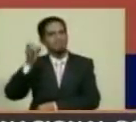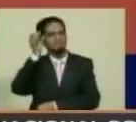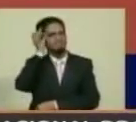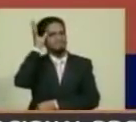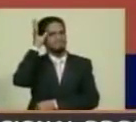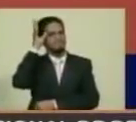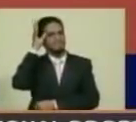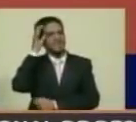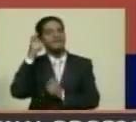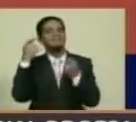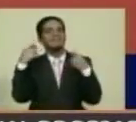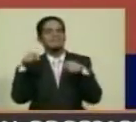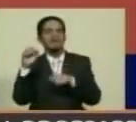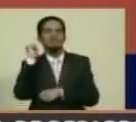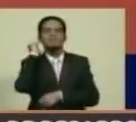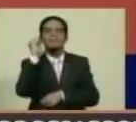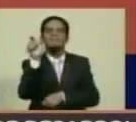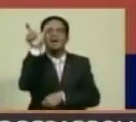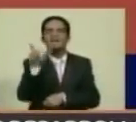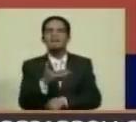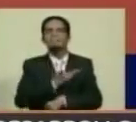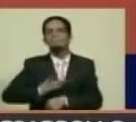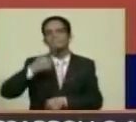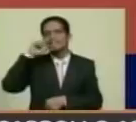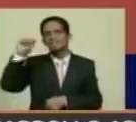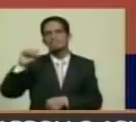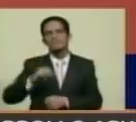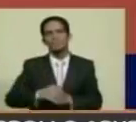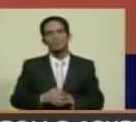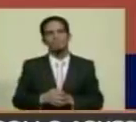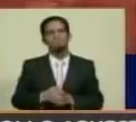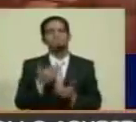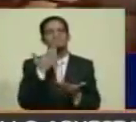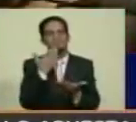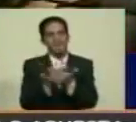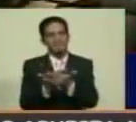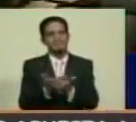logísticos del magnicidio en grado de frustración. Muchísimas gracias.